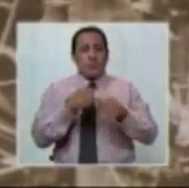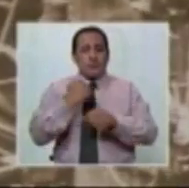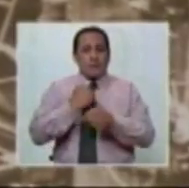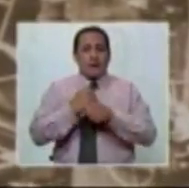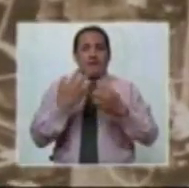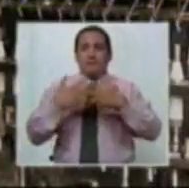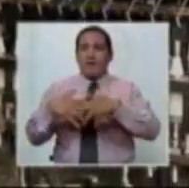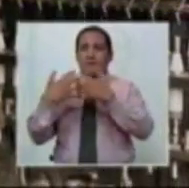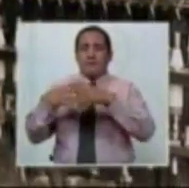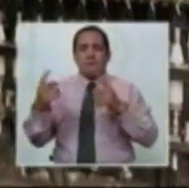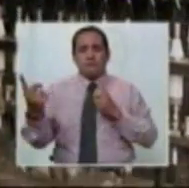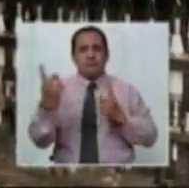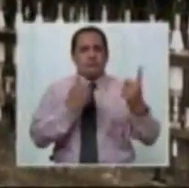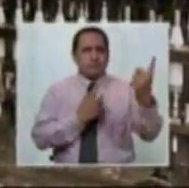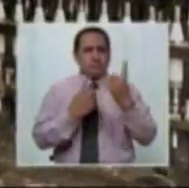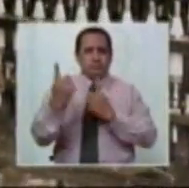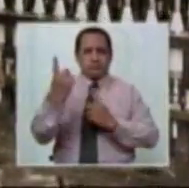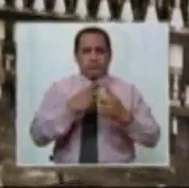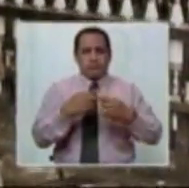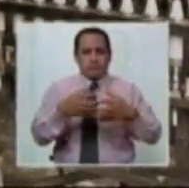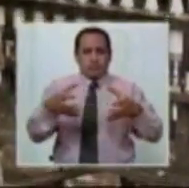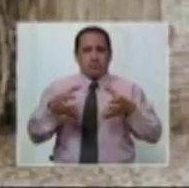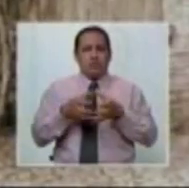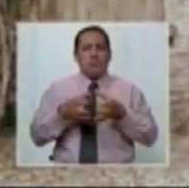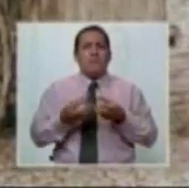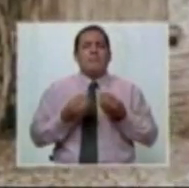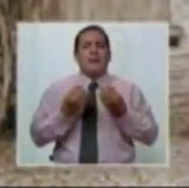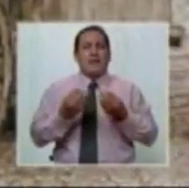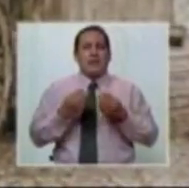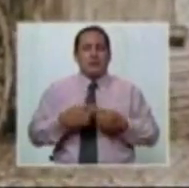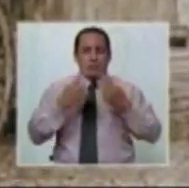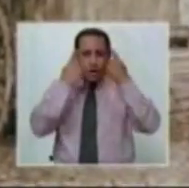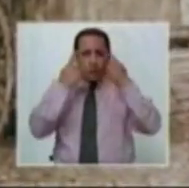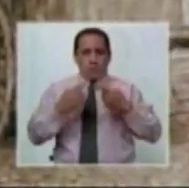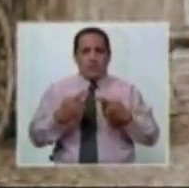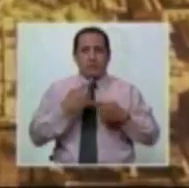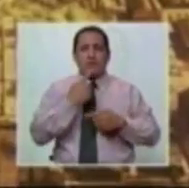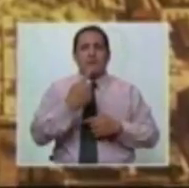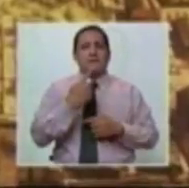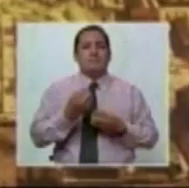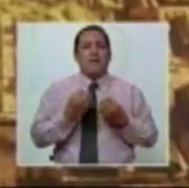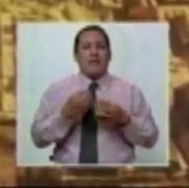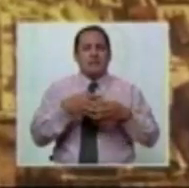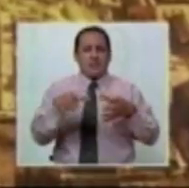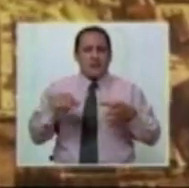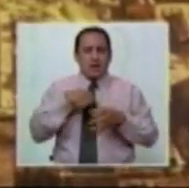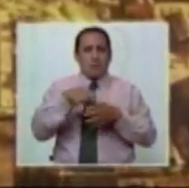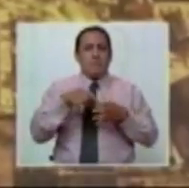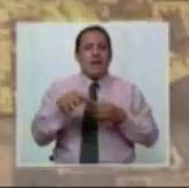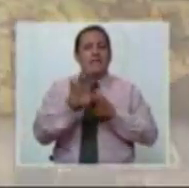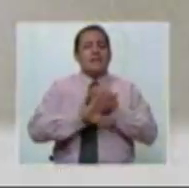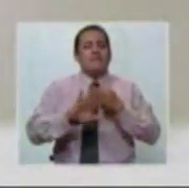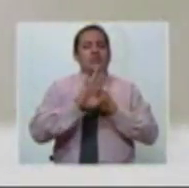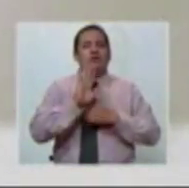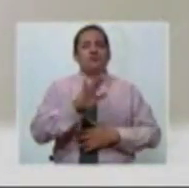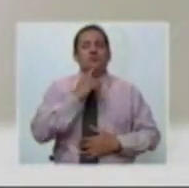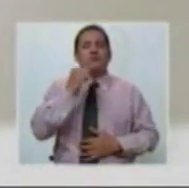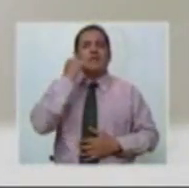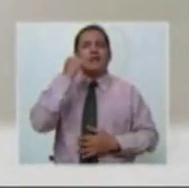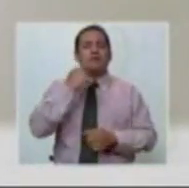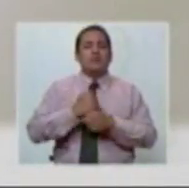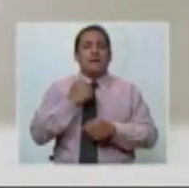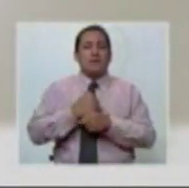las fábricas europeas empezaron a agruparse con un objetivo en común: el de la defensa de sus